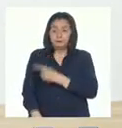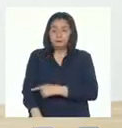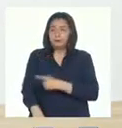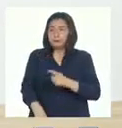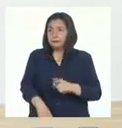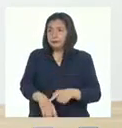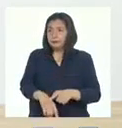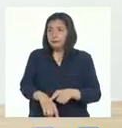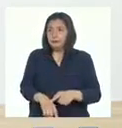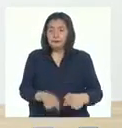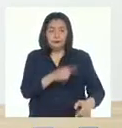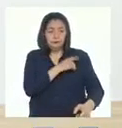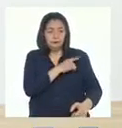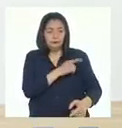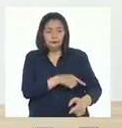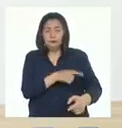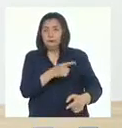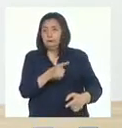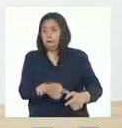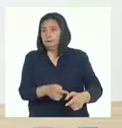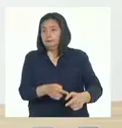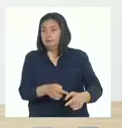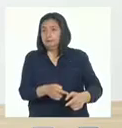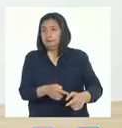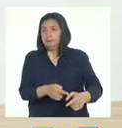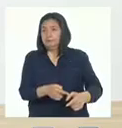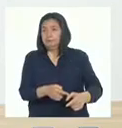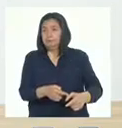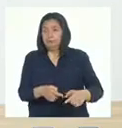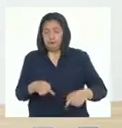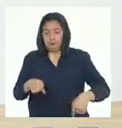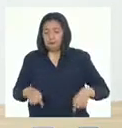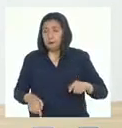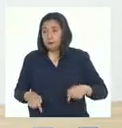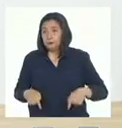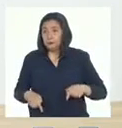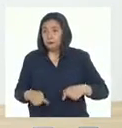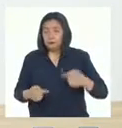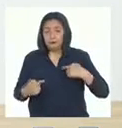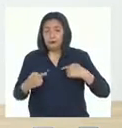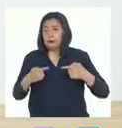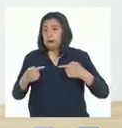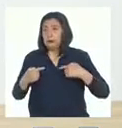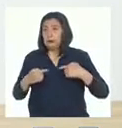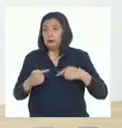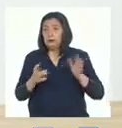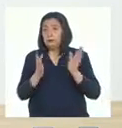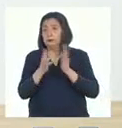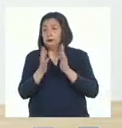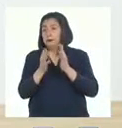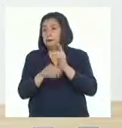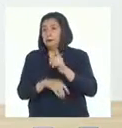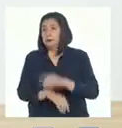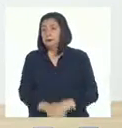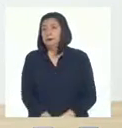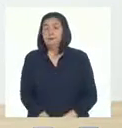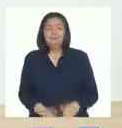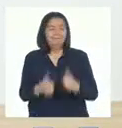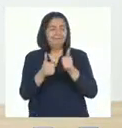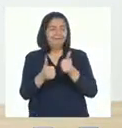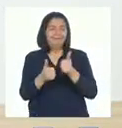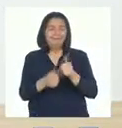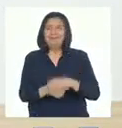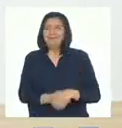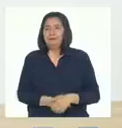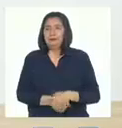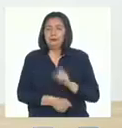codo, mano. Hombro, codo, mano, muslos, pecho, palmas. Ja. Muy